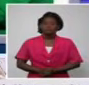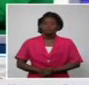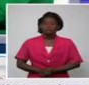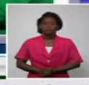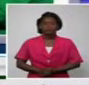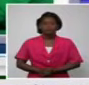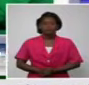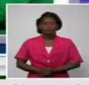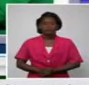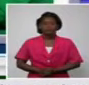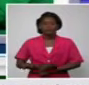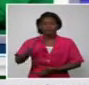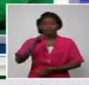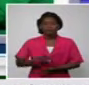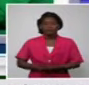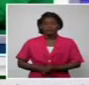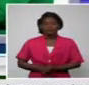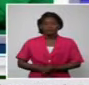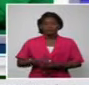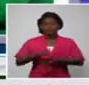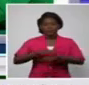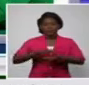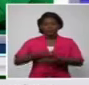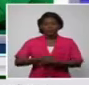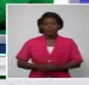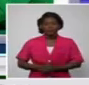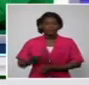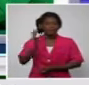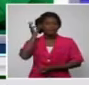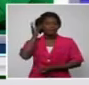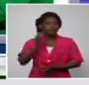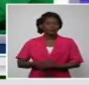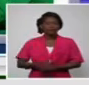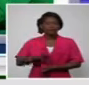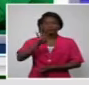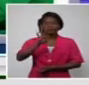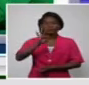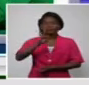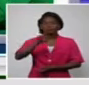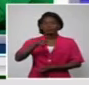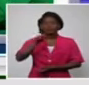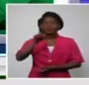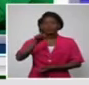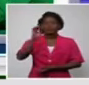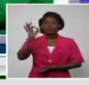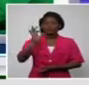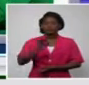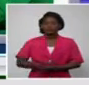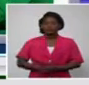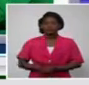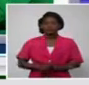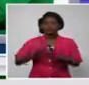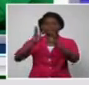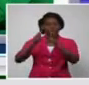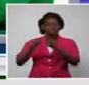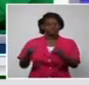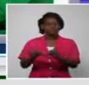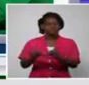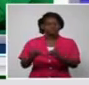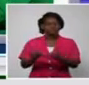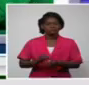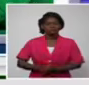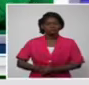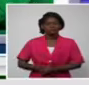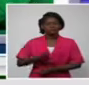masculino, del femenino ayer el 48,1%, en el acumulado es el